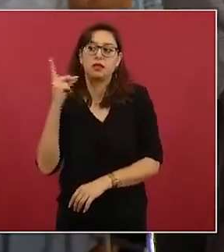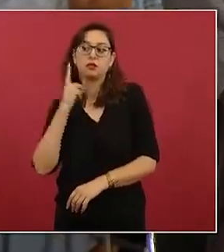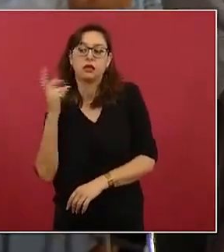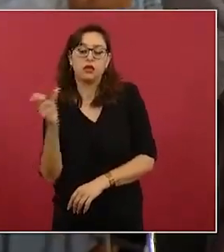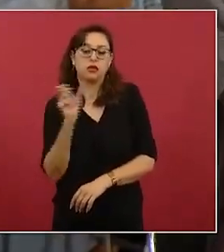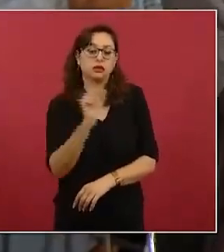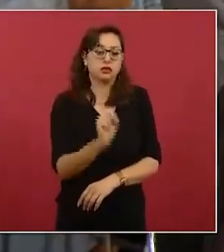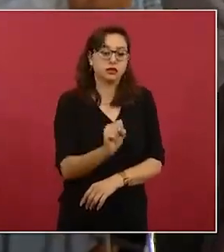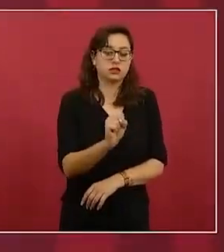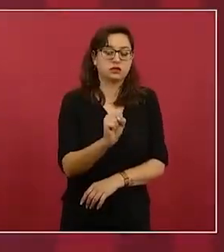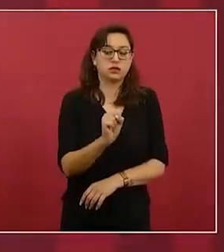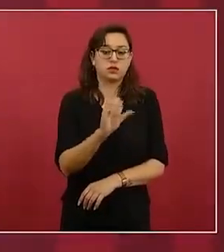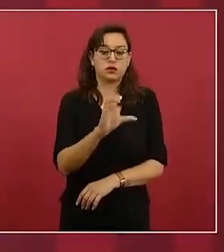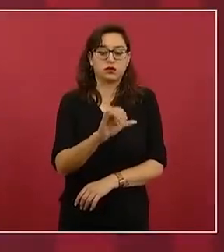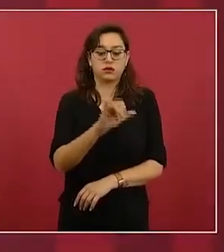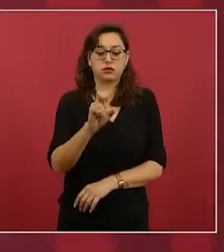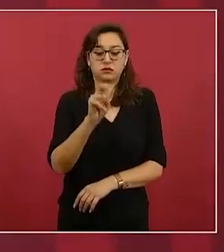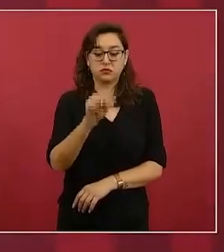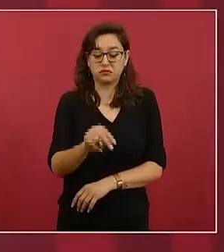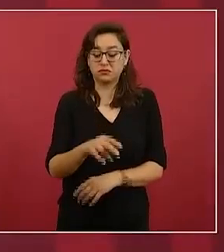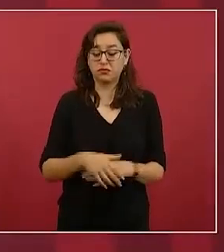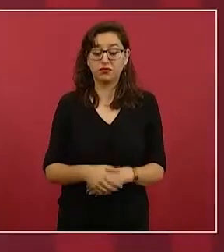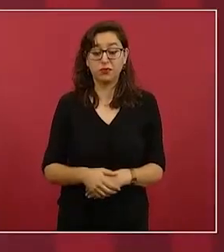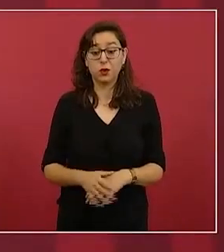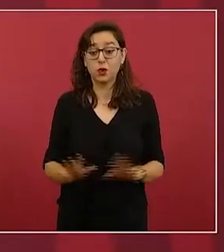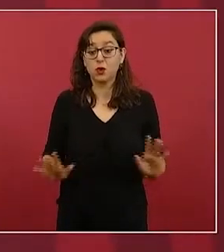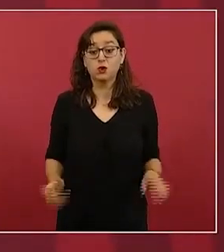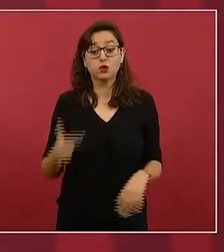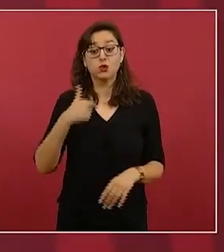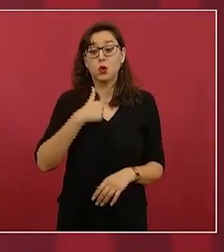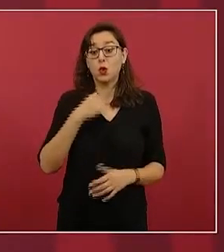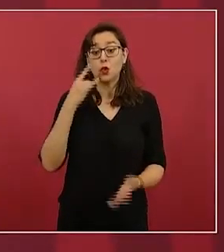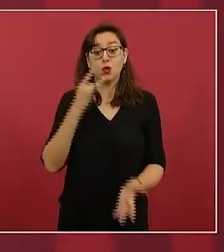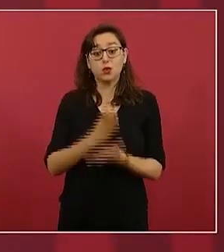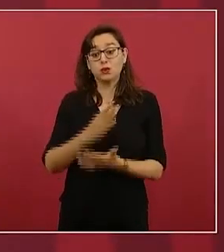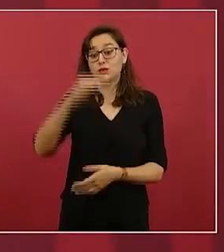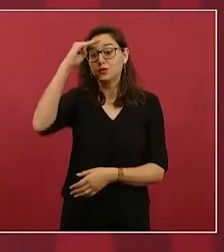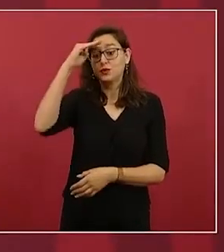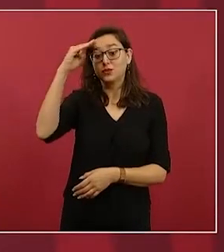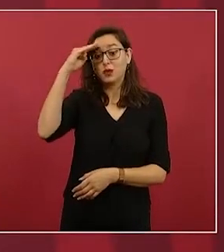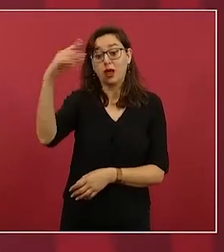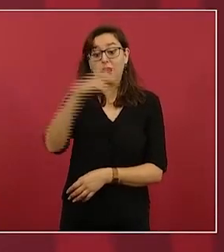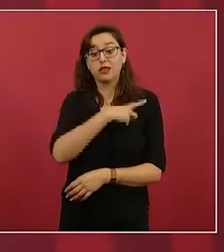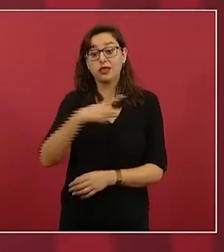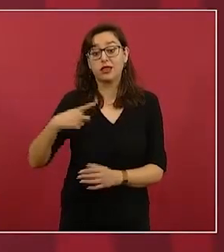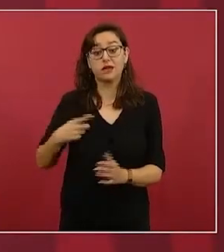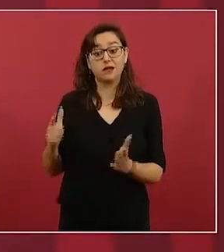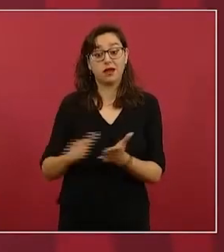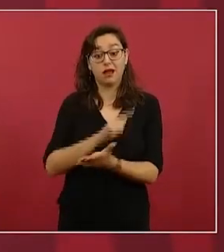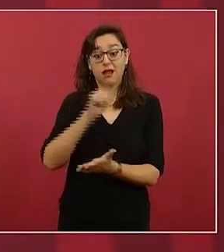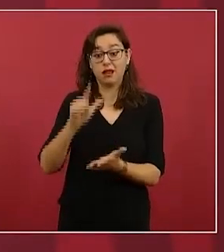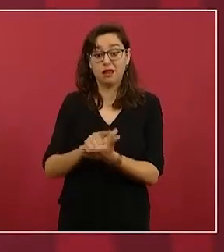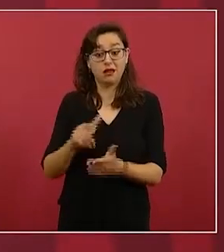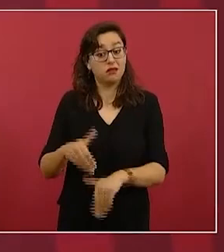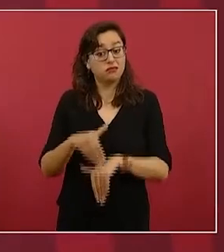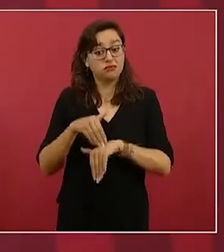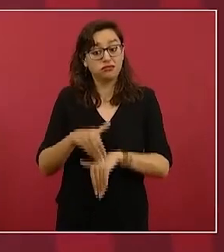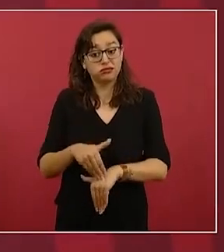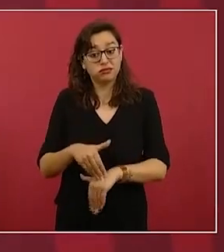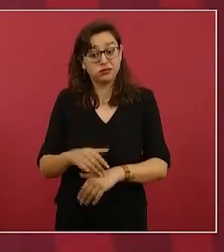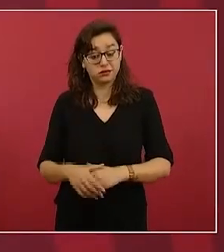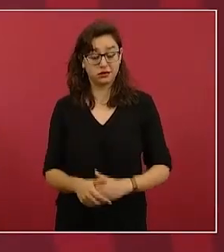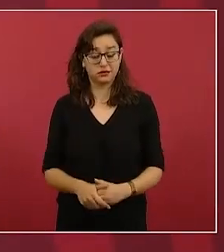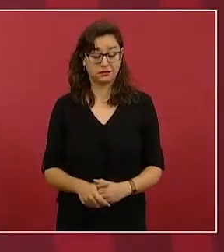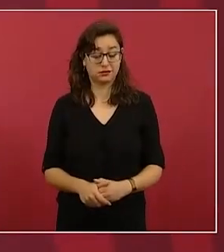Corte? Legalidad, que también los ministros